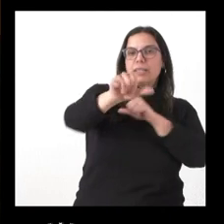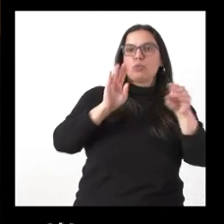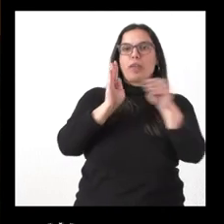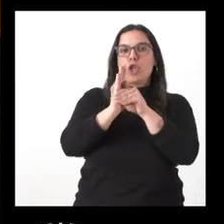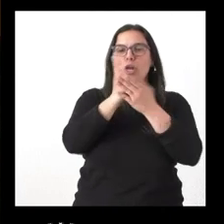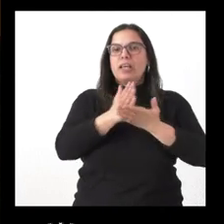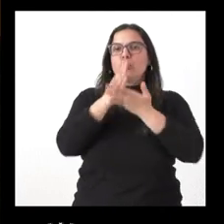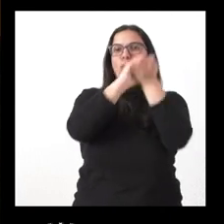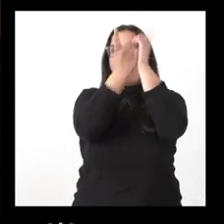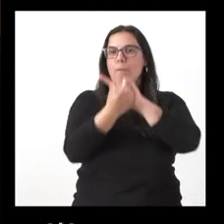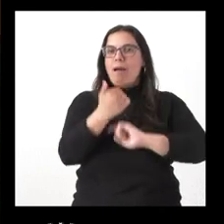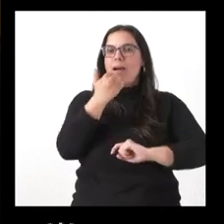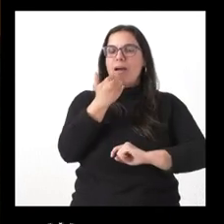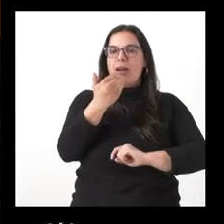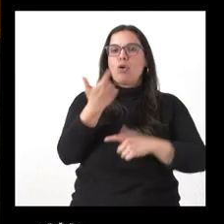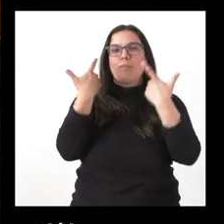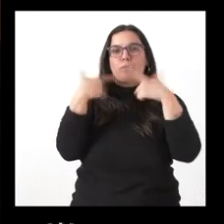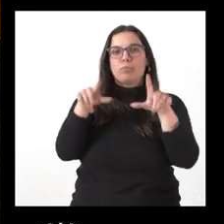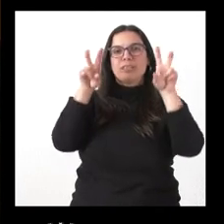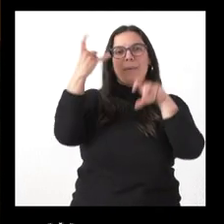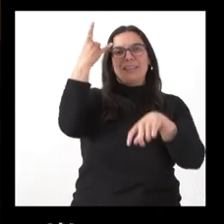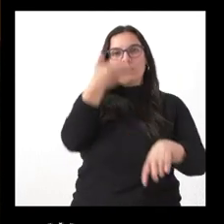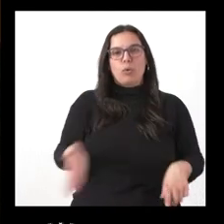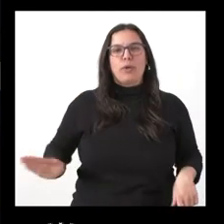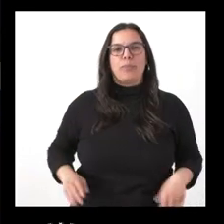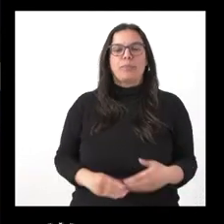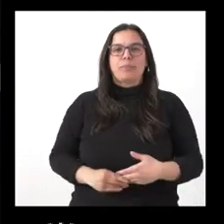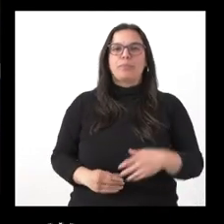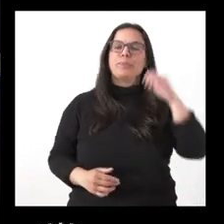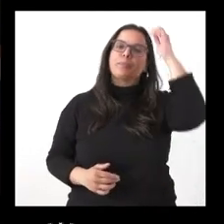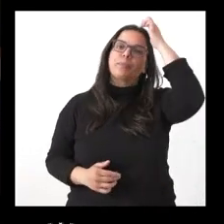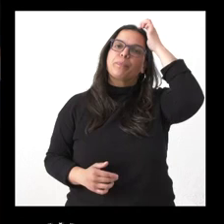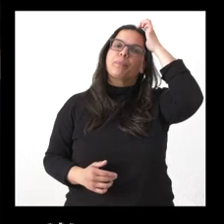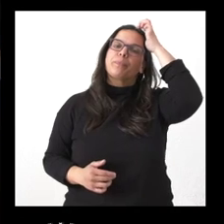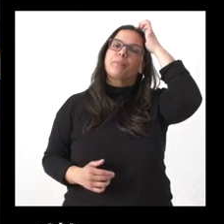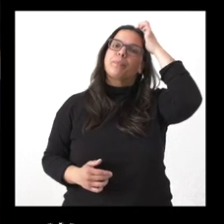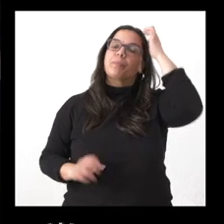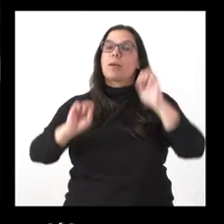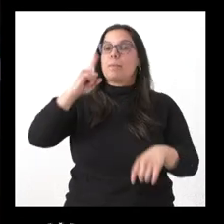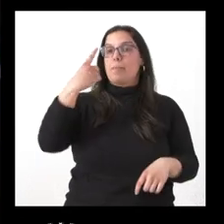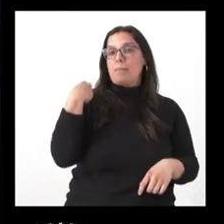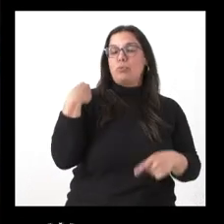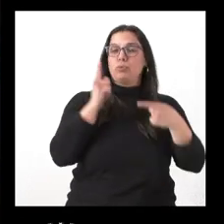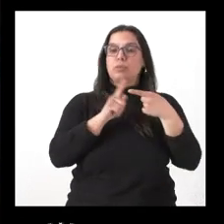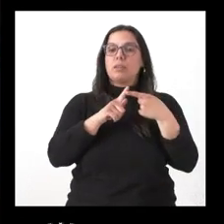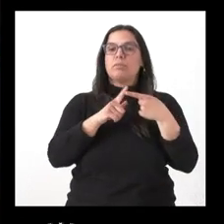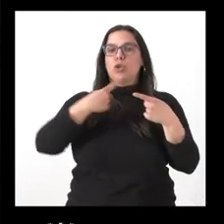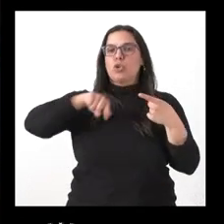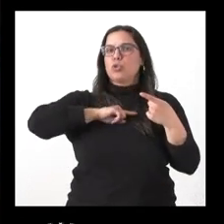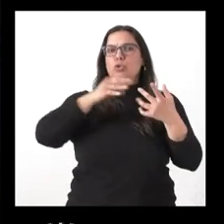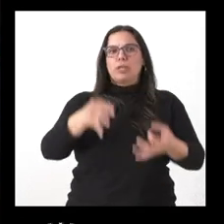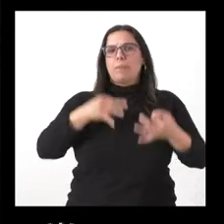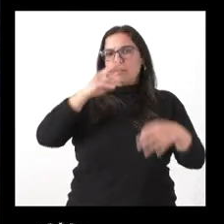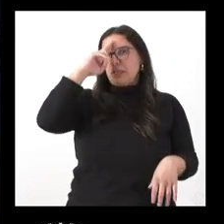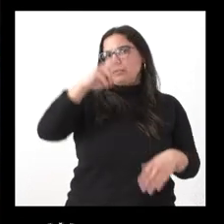subvenciones en este apartado a subvenciones taurinas pues sobre la primera cuestión que usted plantea nosotros tenemos siempre un